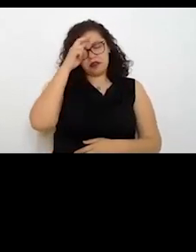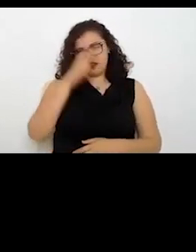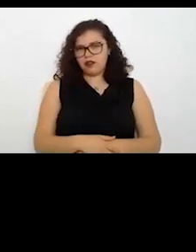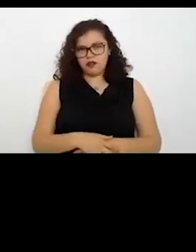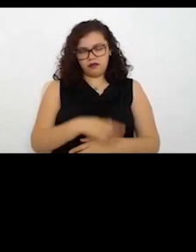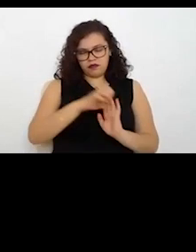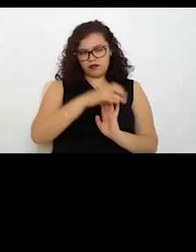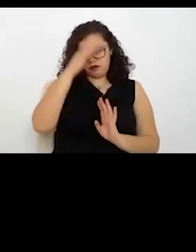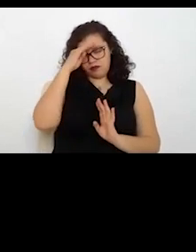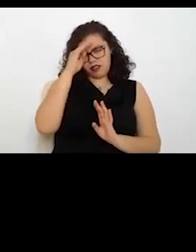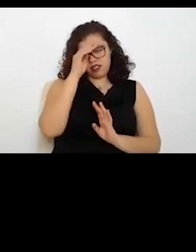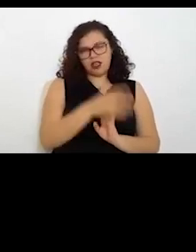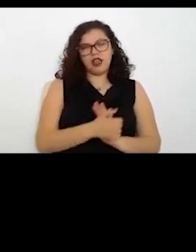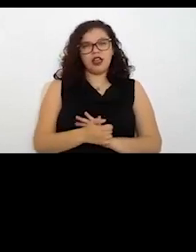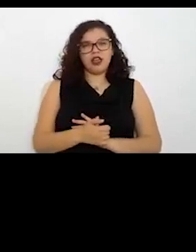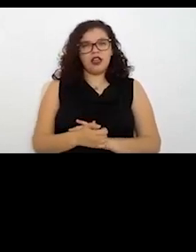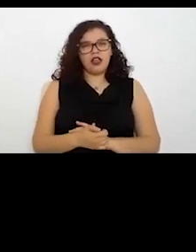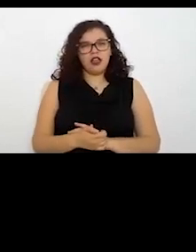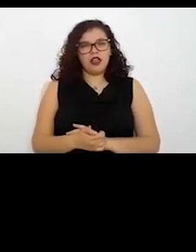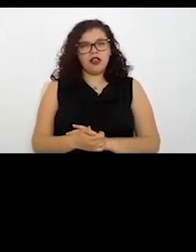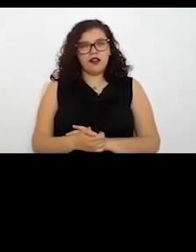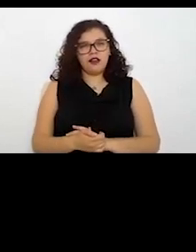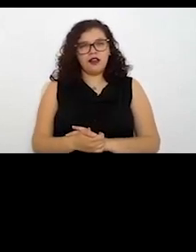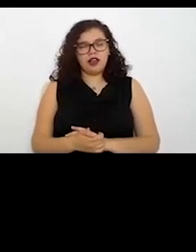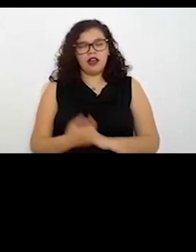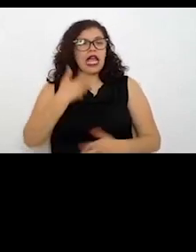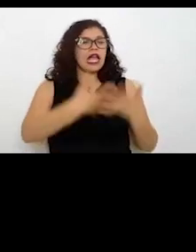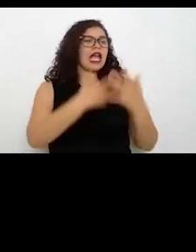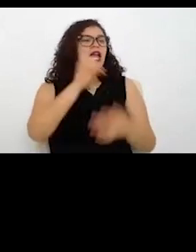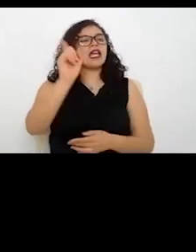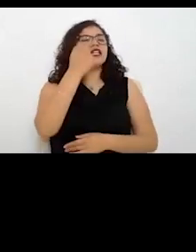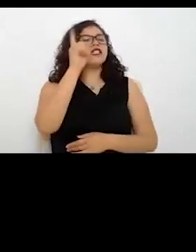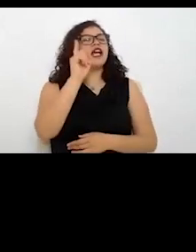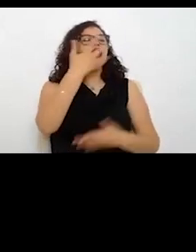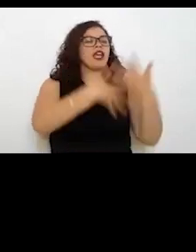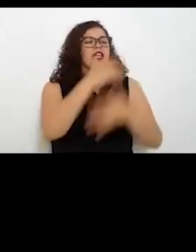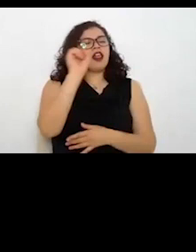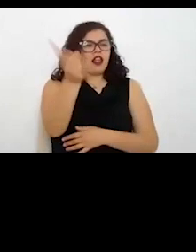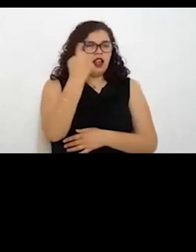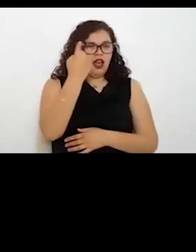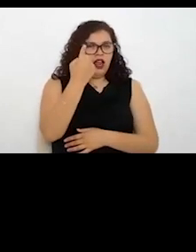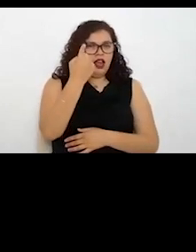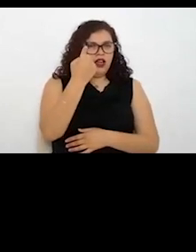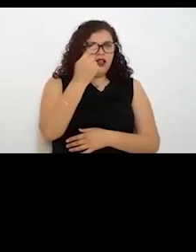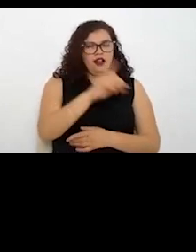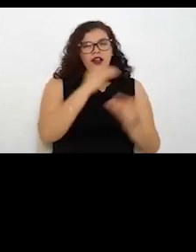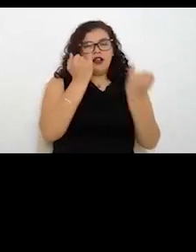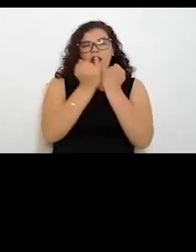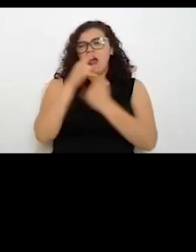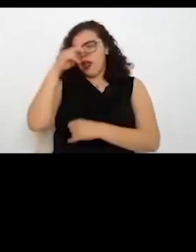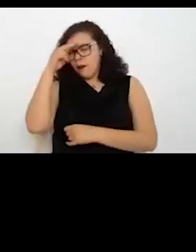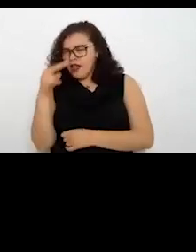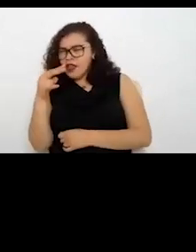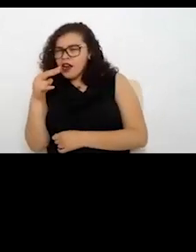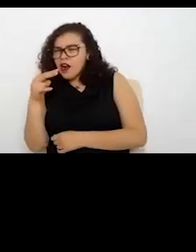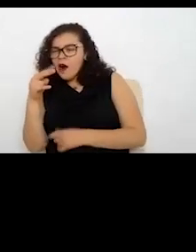que vamos a pagarle a alguien $15, será el equivalente de $15 en pesos mexicanos de acuerdo